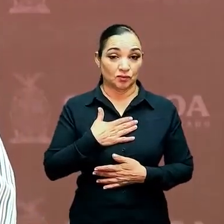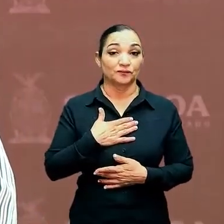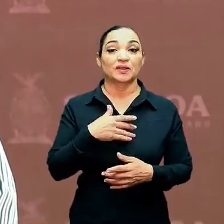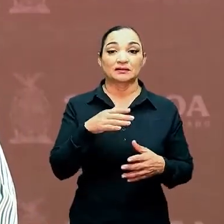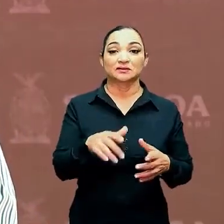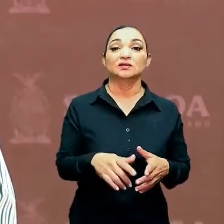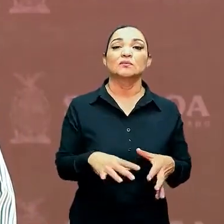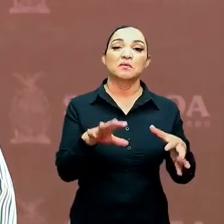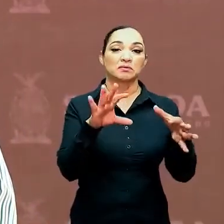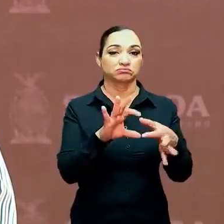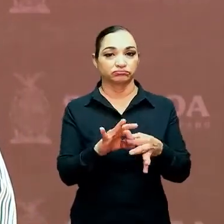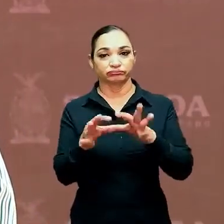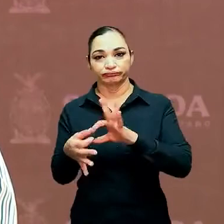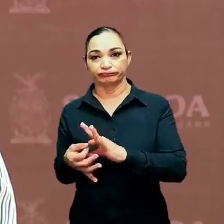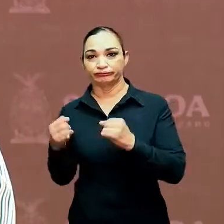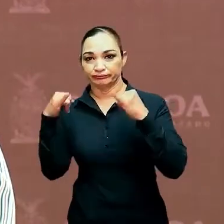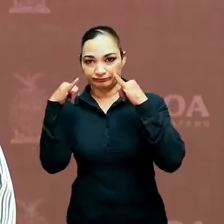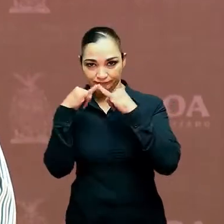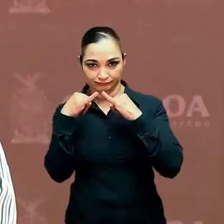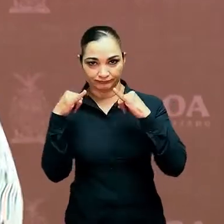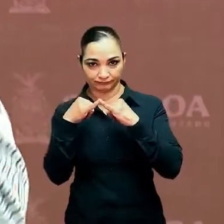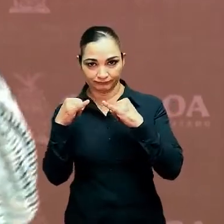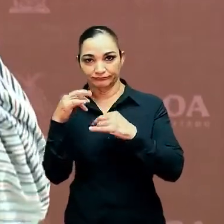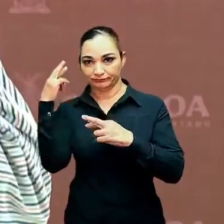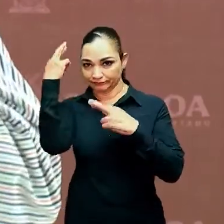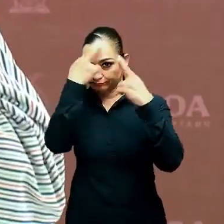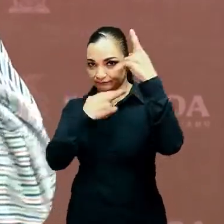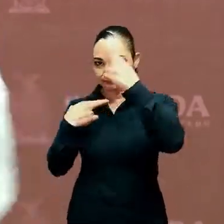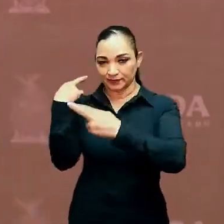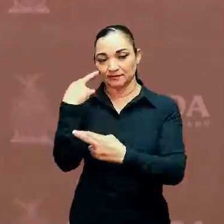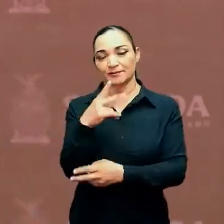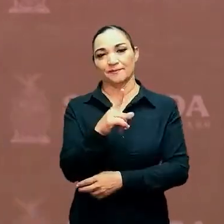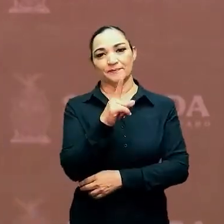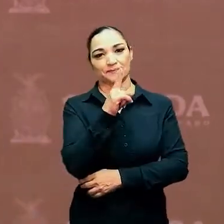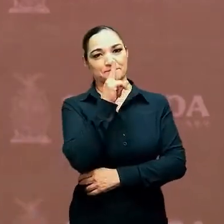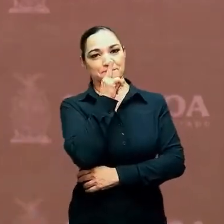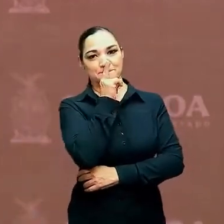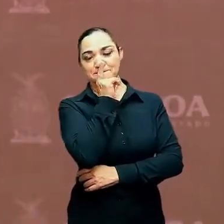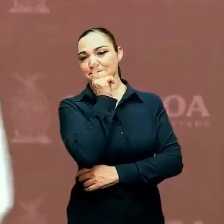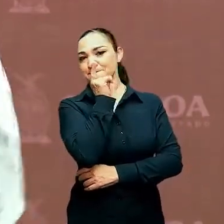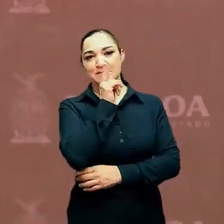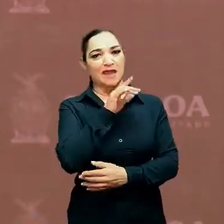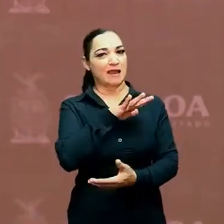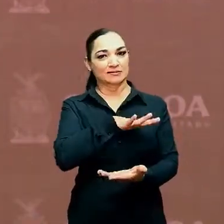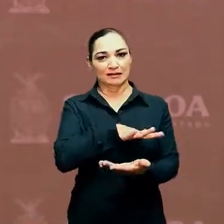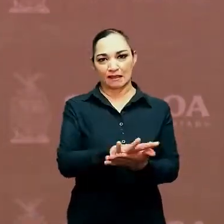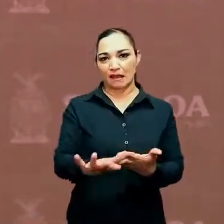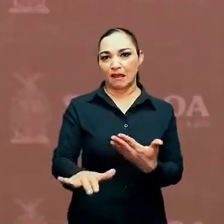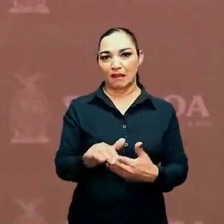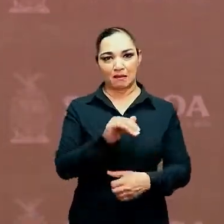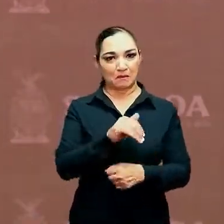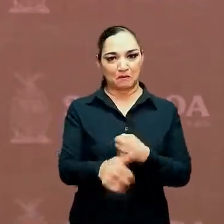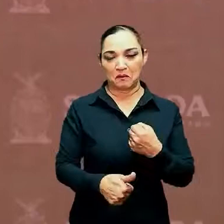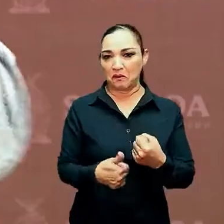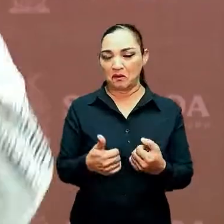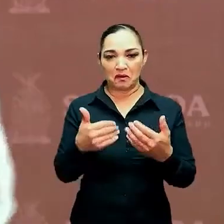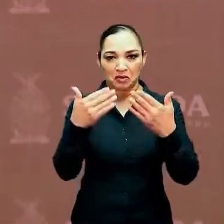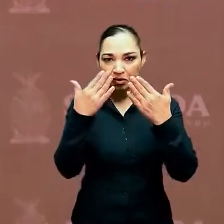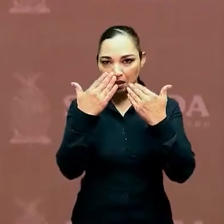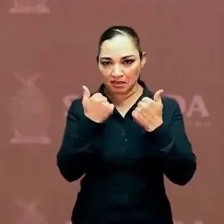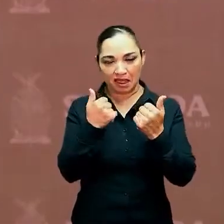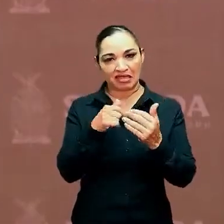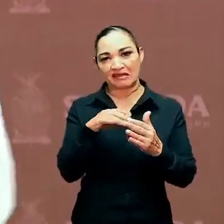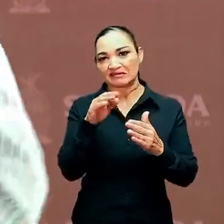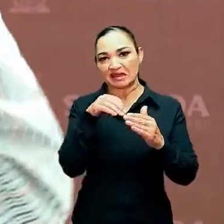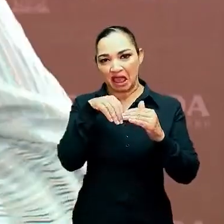cadena de instituciones que revisa harían muy mal con quedarse callado y decir, ya se terminó, no hay nada, fíjense que a lo mejor había un acuerdo ahí para que